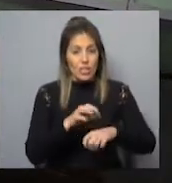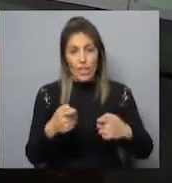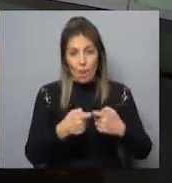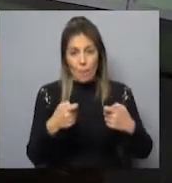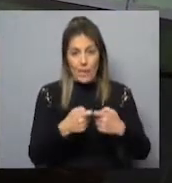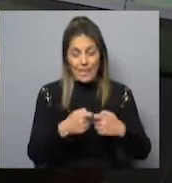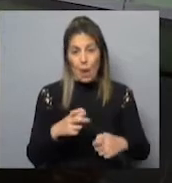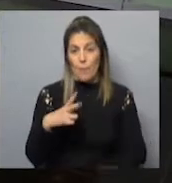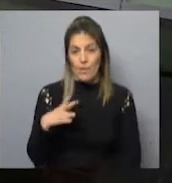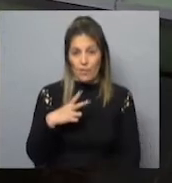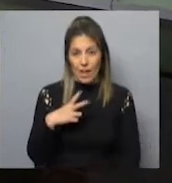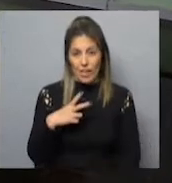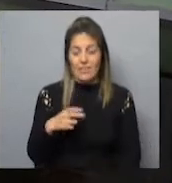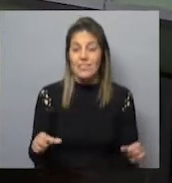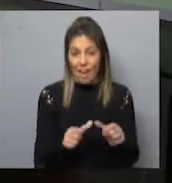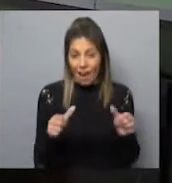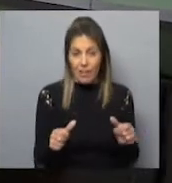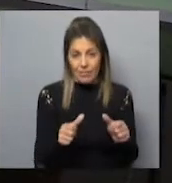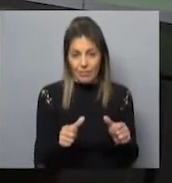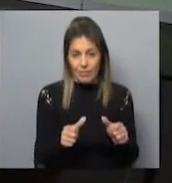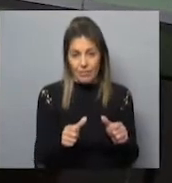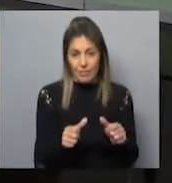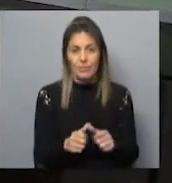privadas se hagan